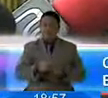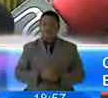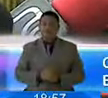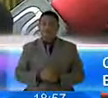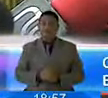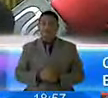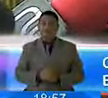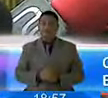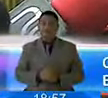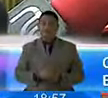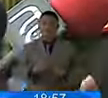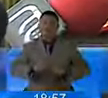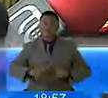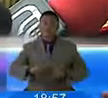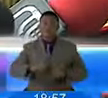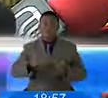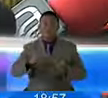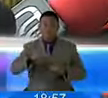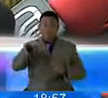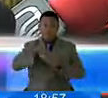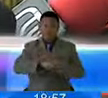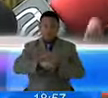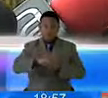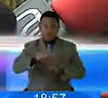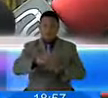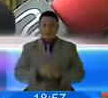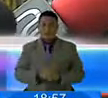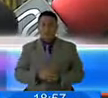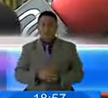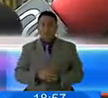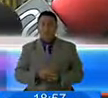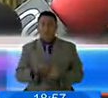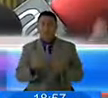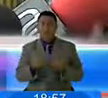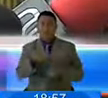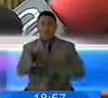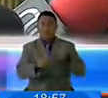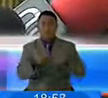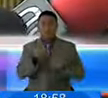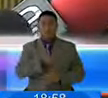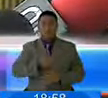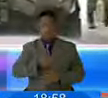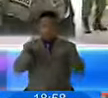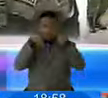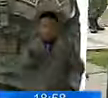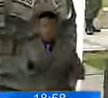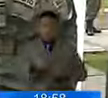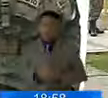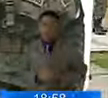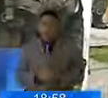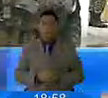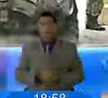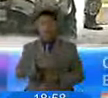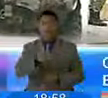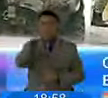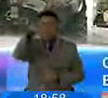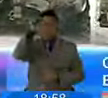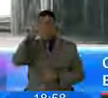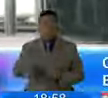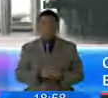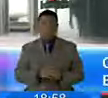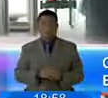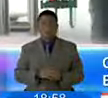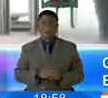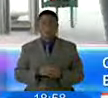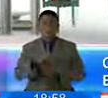adentro de la custodia. Y eso exhorto al pueblo a estar atentos. Estas declaraciones fueron rechazadas